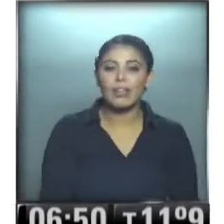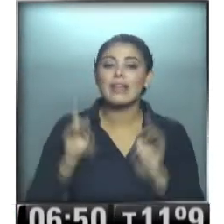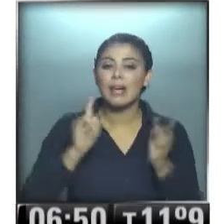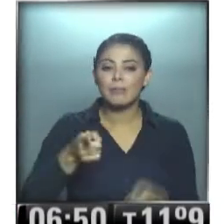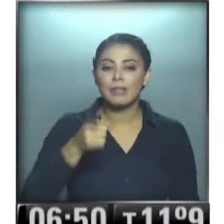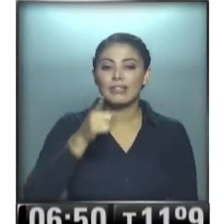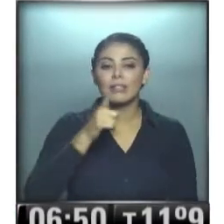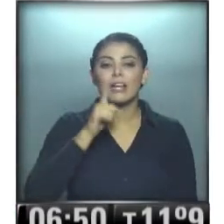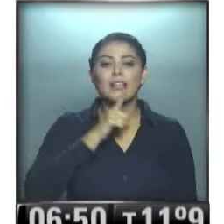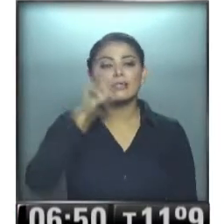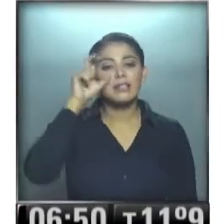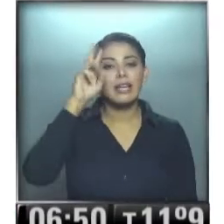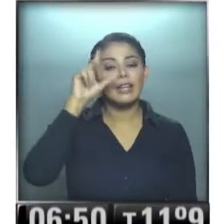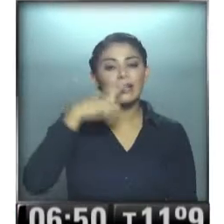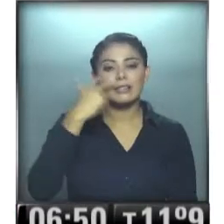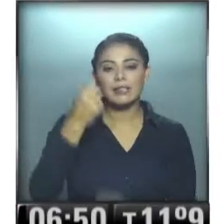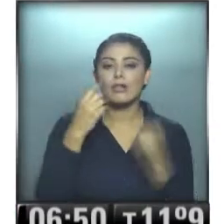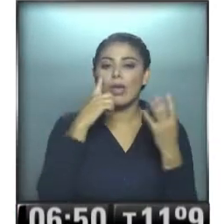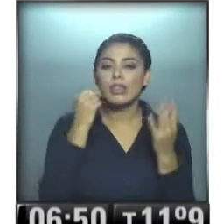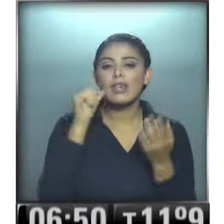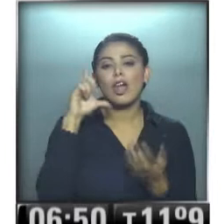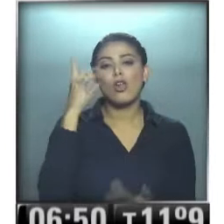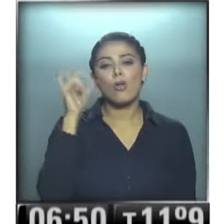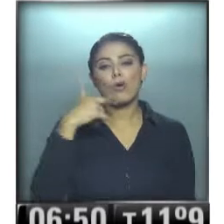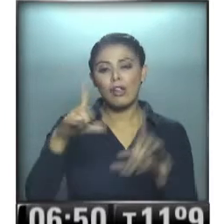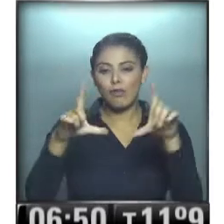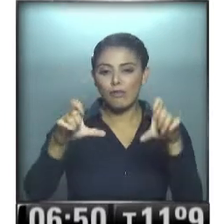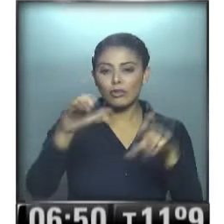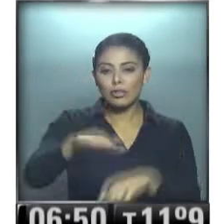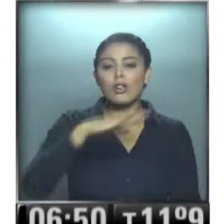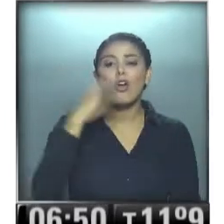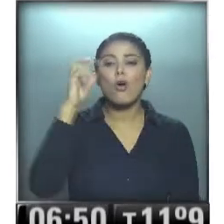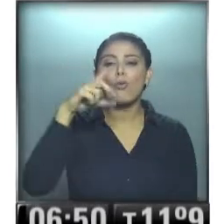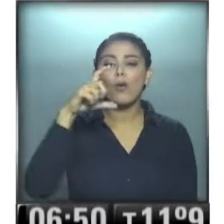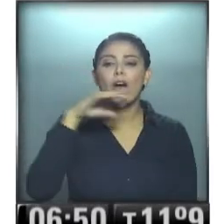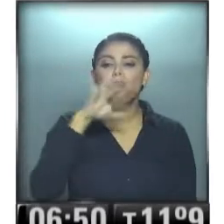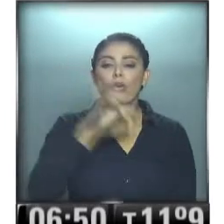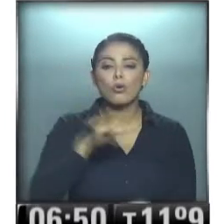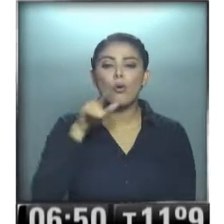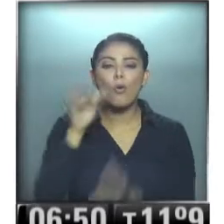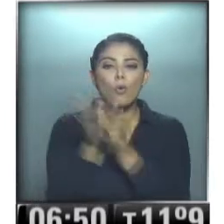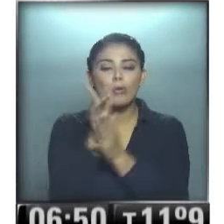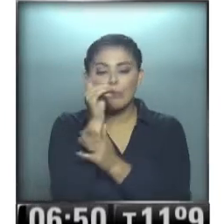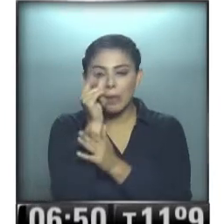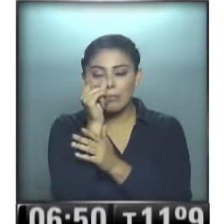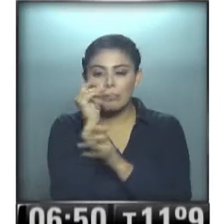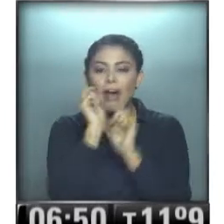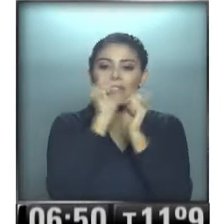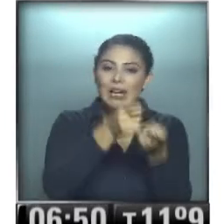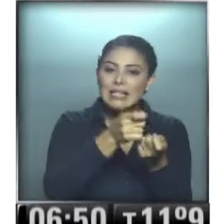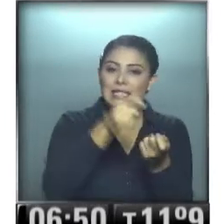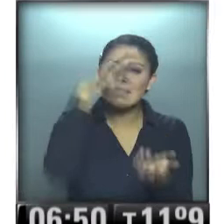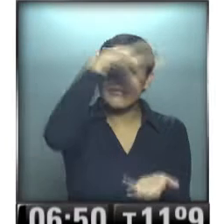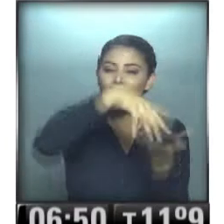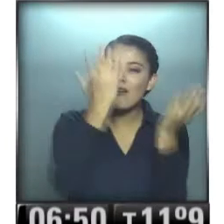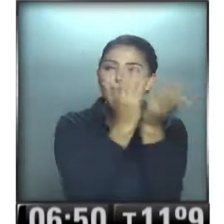Teresa Ibarzábal. Buen día, Lucas. Te envío la foto de Juan Cruz, quien nos visitó en el Observatorio de Buenos Aires con su papá. Él ve los mapas cada día y le encanta